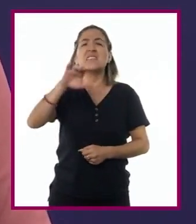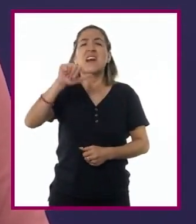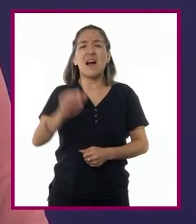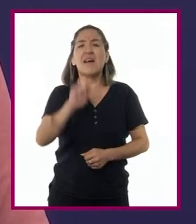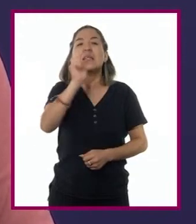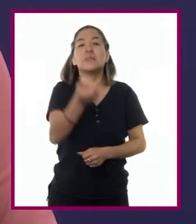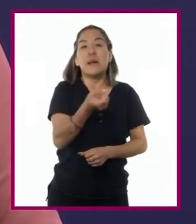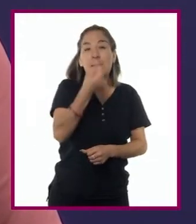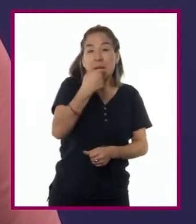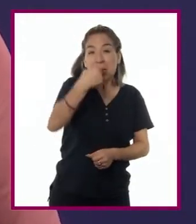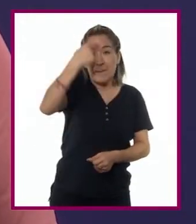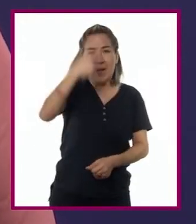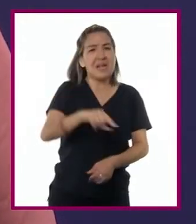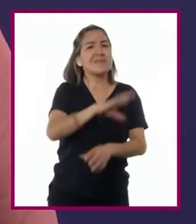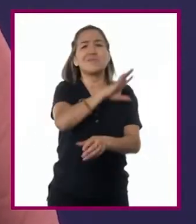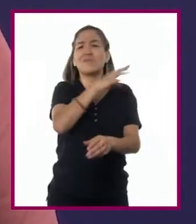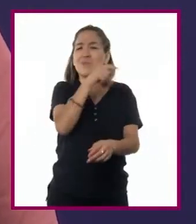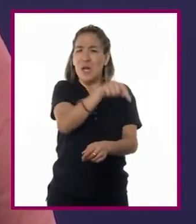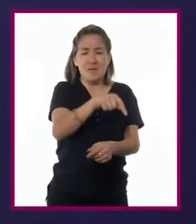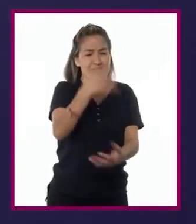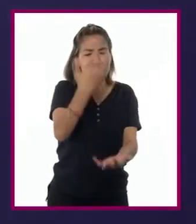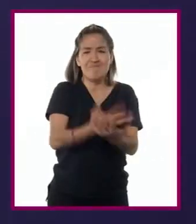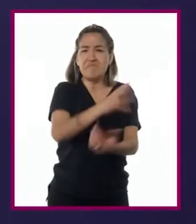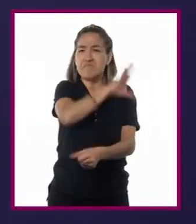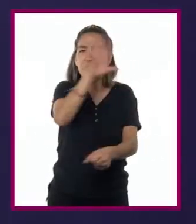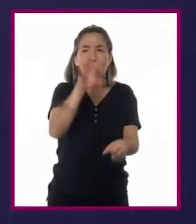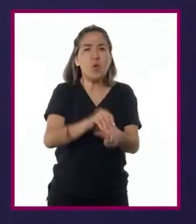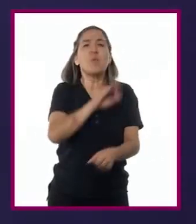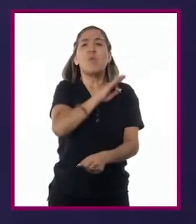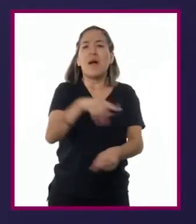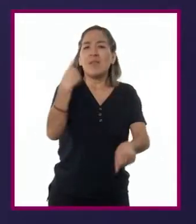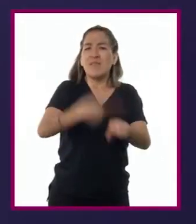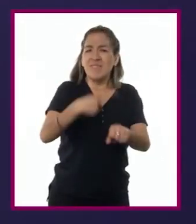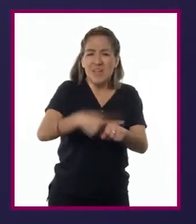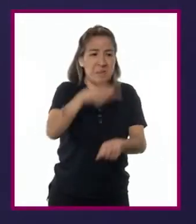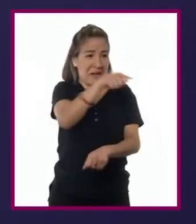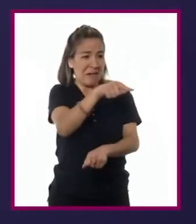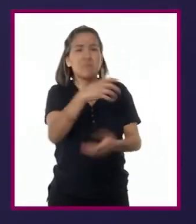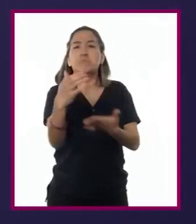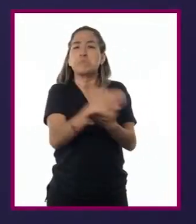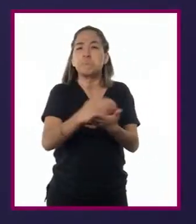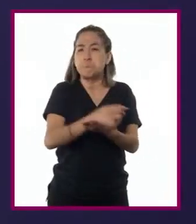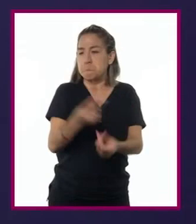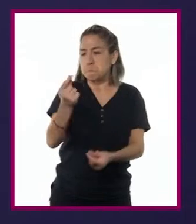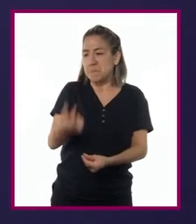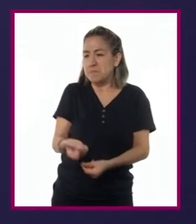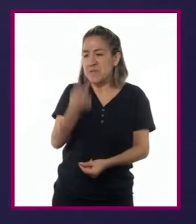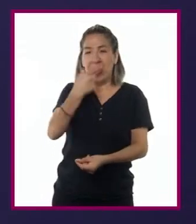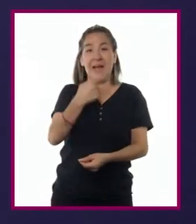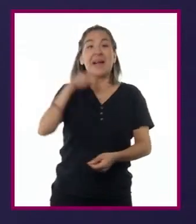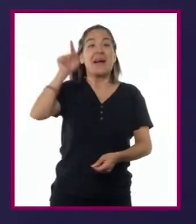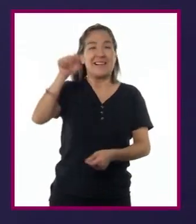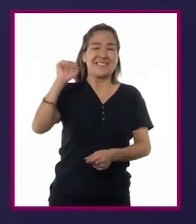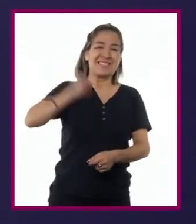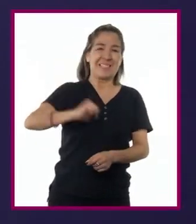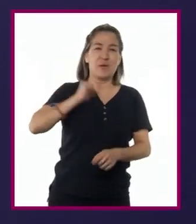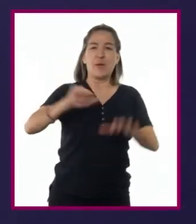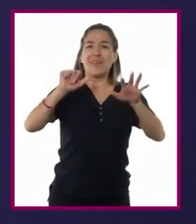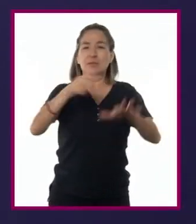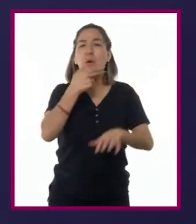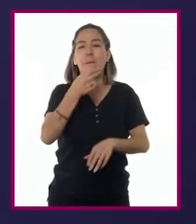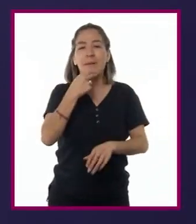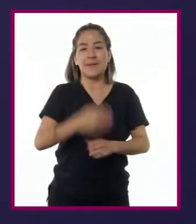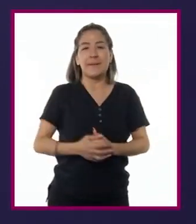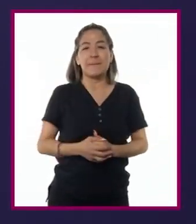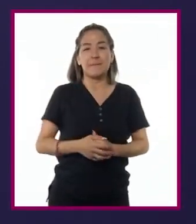medicamento capaz de curar todas las enfermedades. En el siglo XVI, un médico, astrólogo y alquimista,